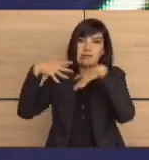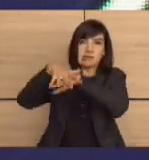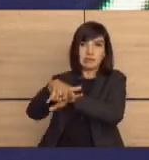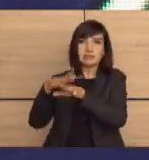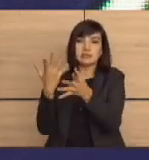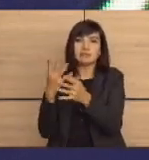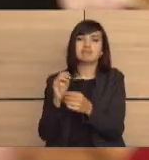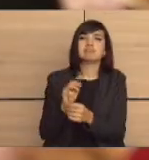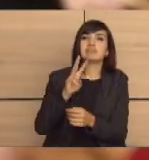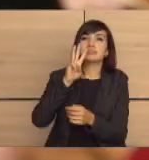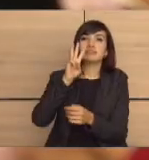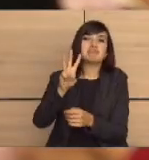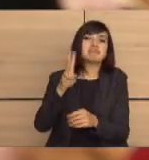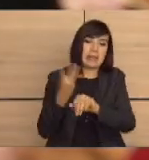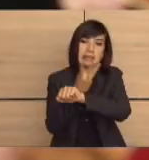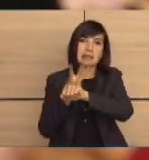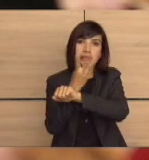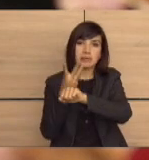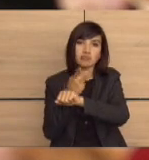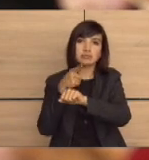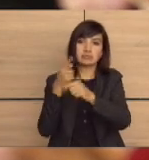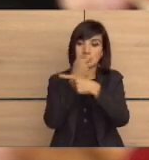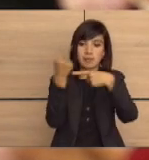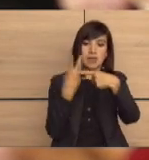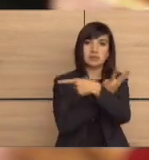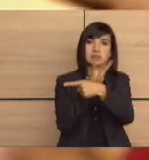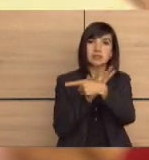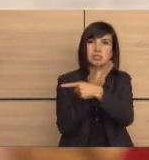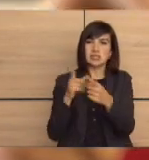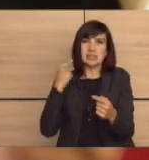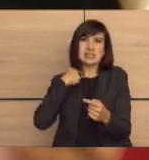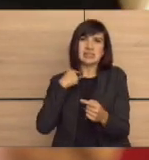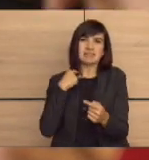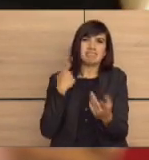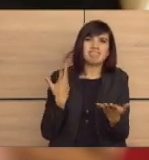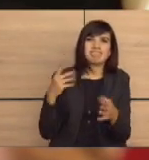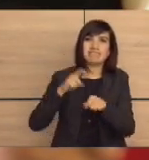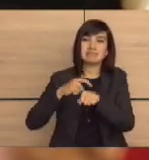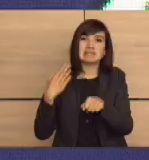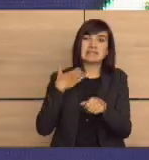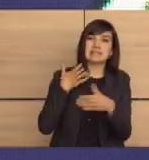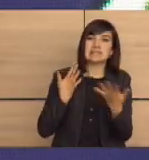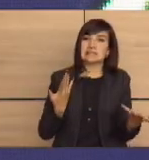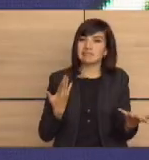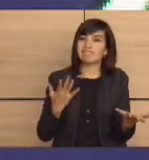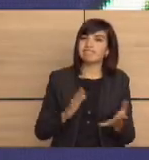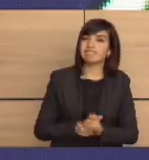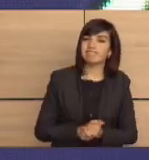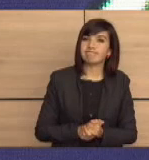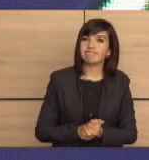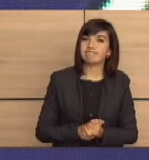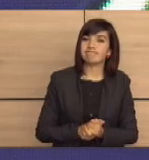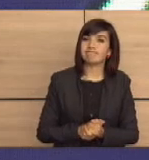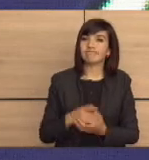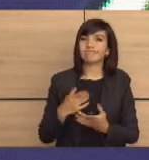50 minutos, pues es difícil, ¿sí? En ese orden de ideas, dentro, digamos, de mi equipo